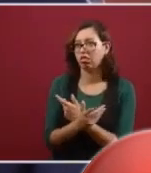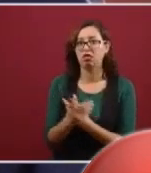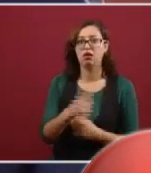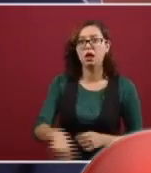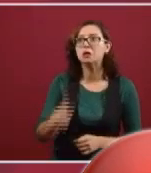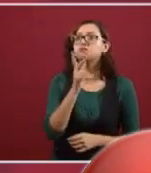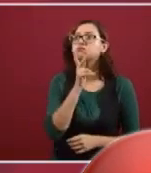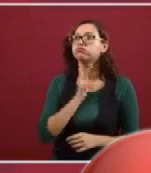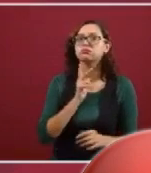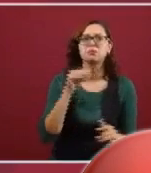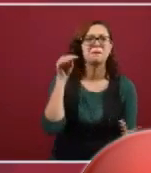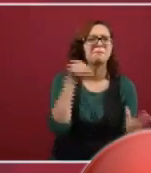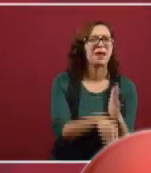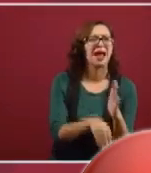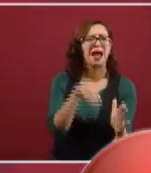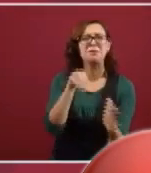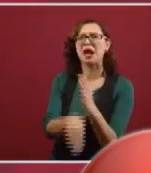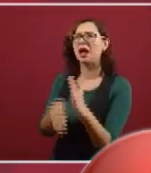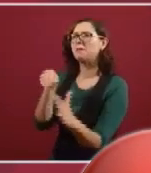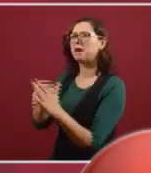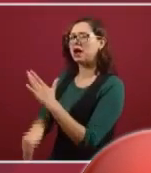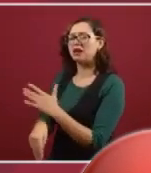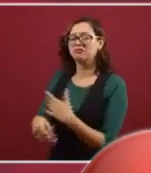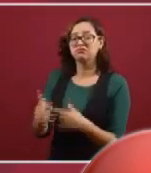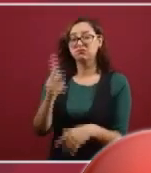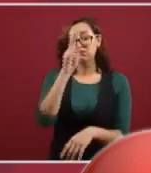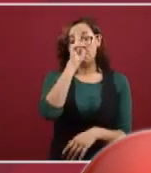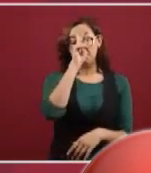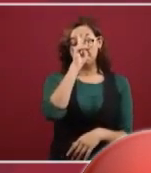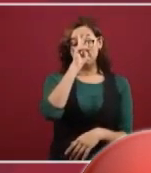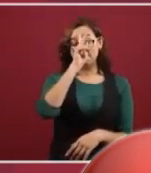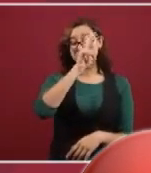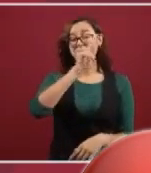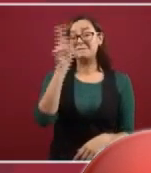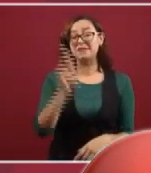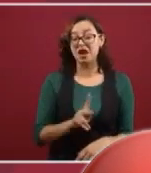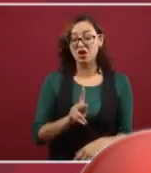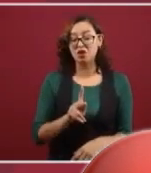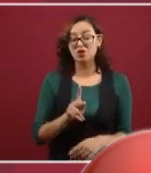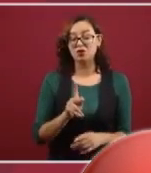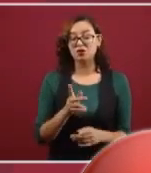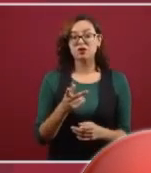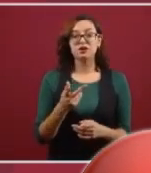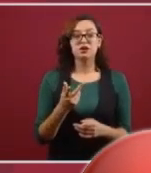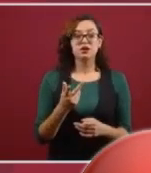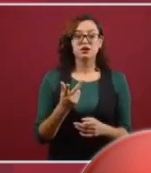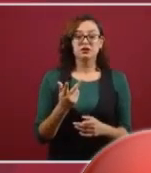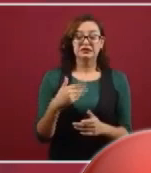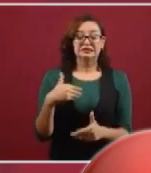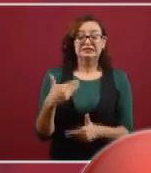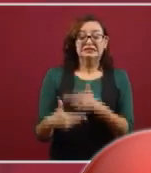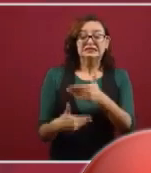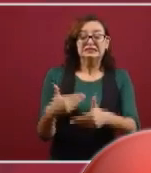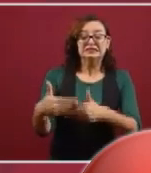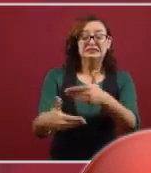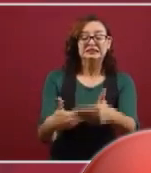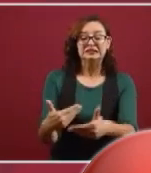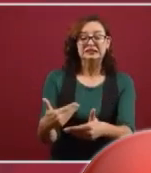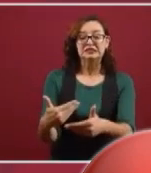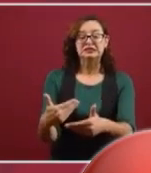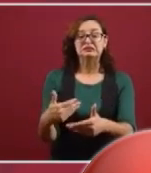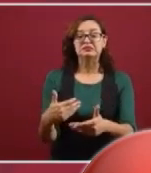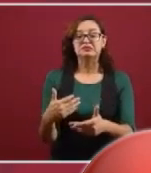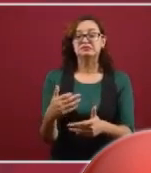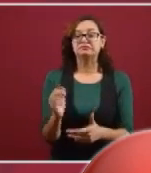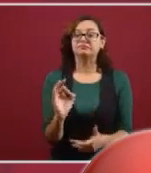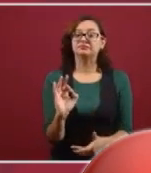en ruinas y con el riesgo, en el caso de la producción de petróleo, de que